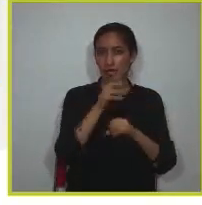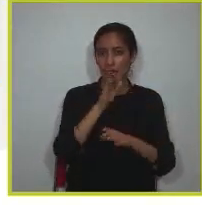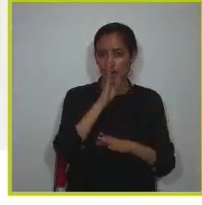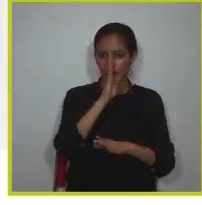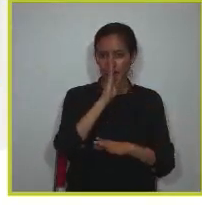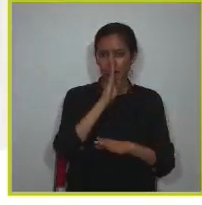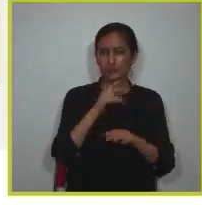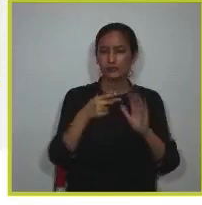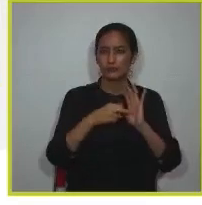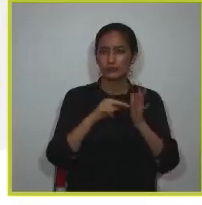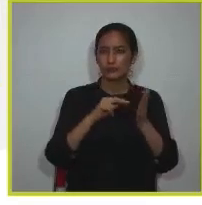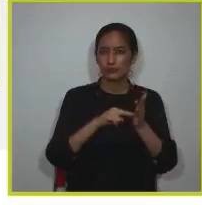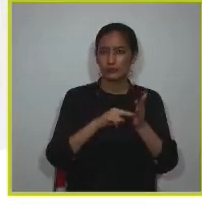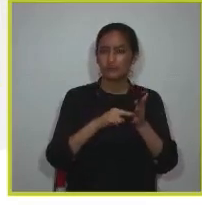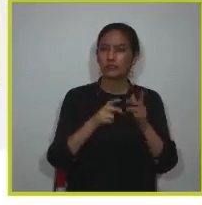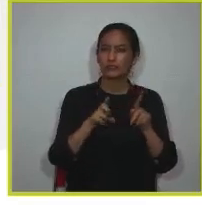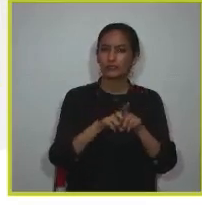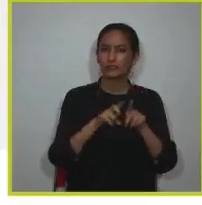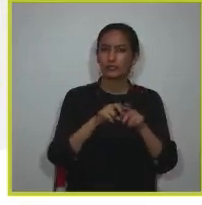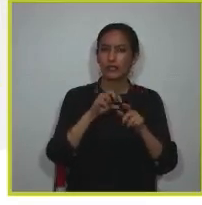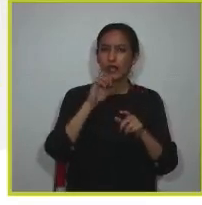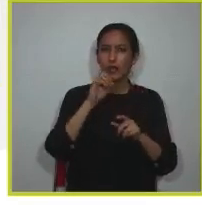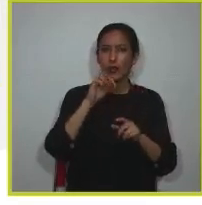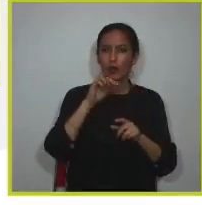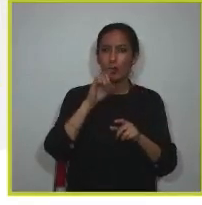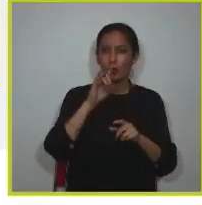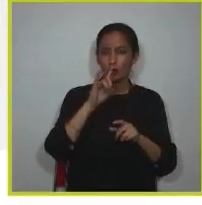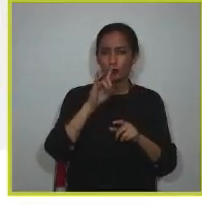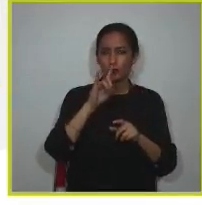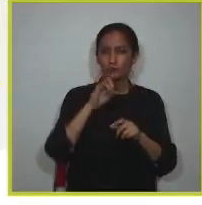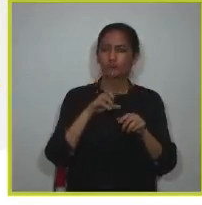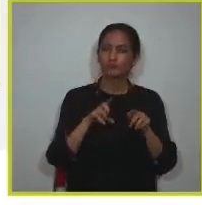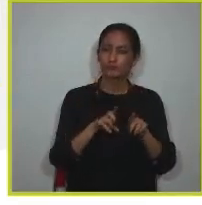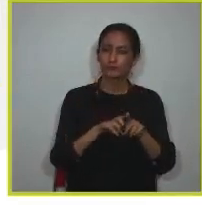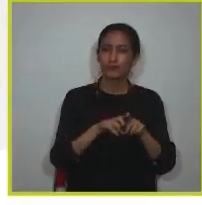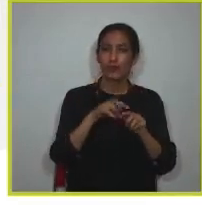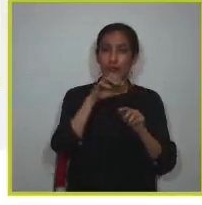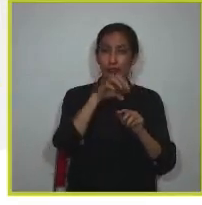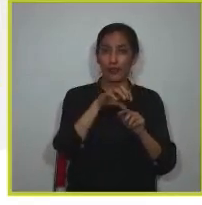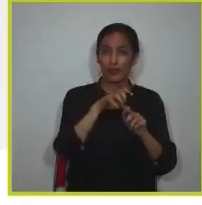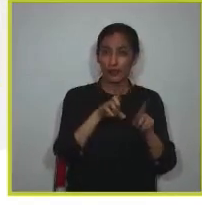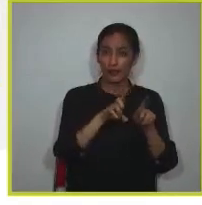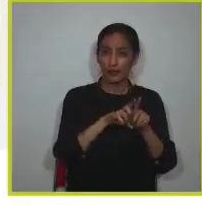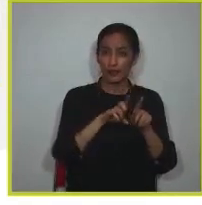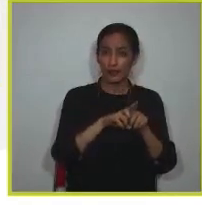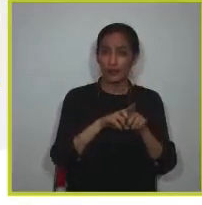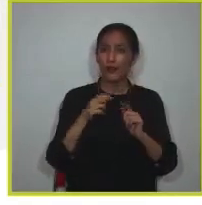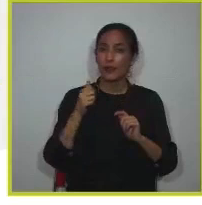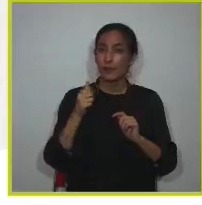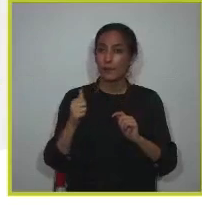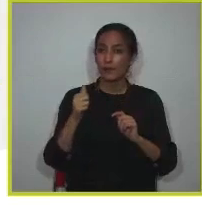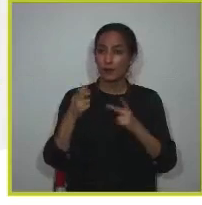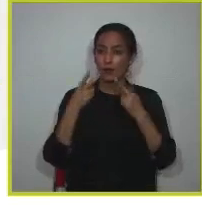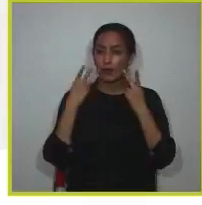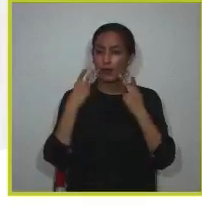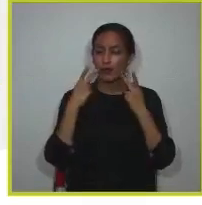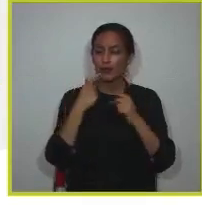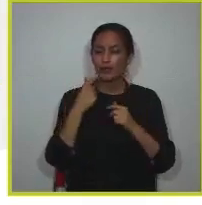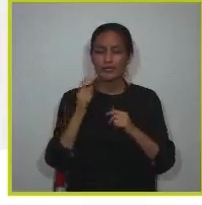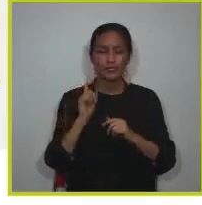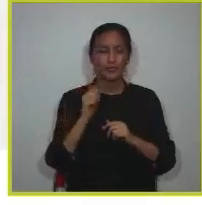fue el sistema de Naciones Unidas no referido por las propias organizaciones indígenas